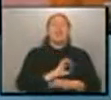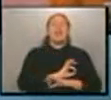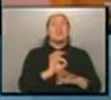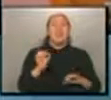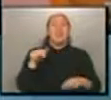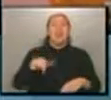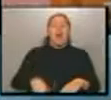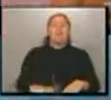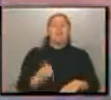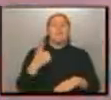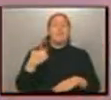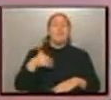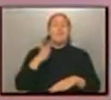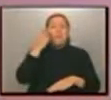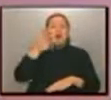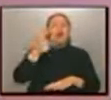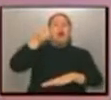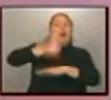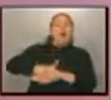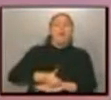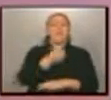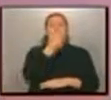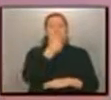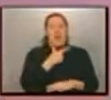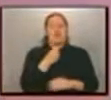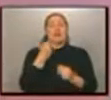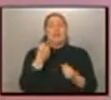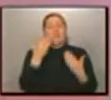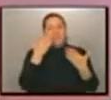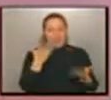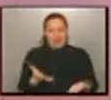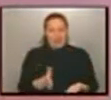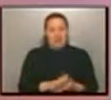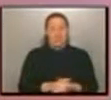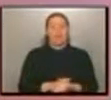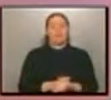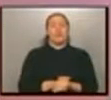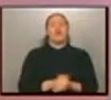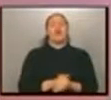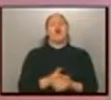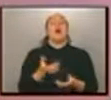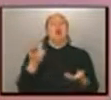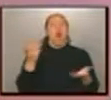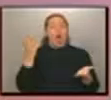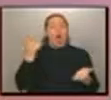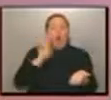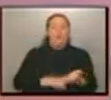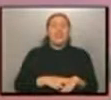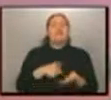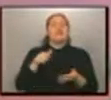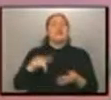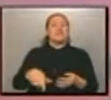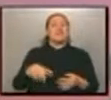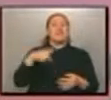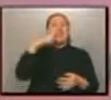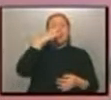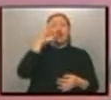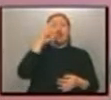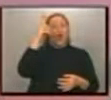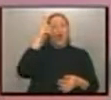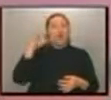Y te dejo un dato muy significativo en la presentación de lo que fue la rural para lo que va a ser la muestra a partir del 16 de julio. Va a